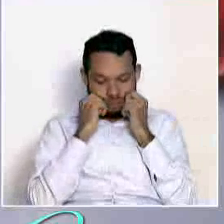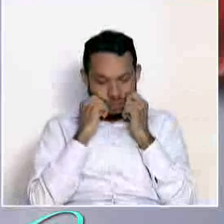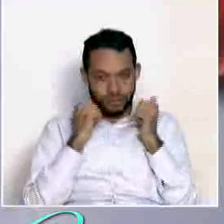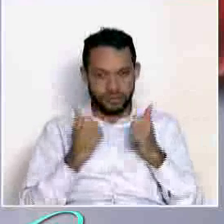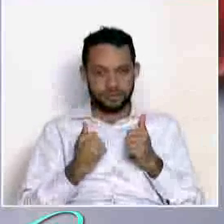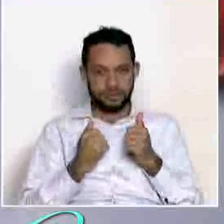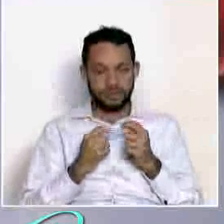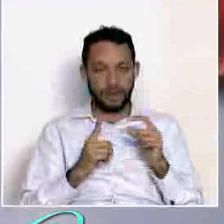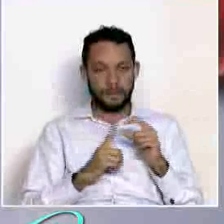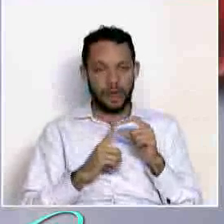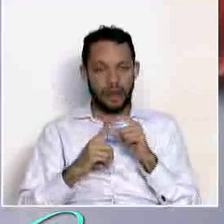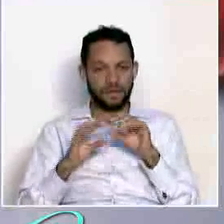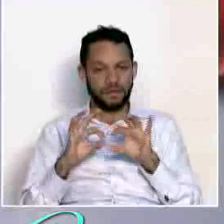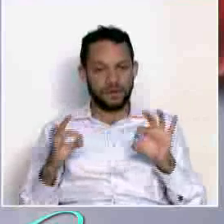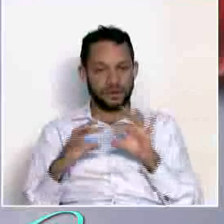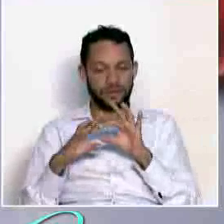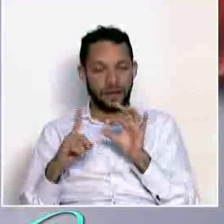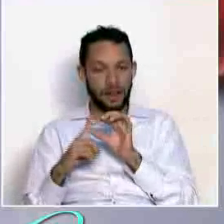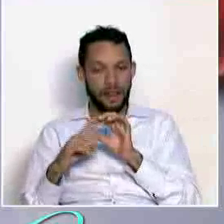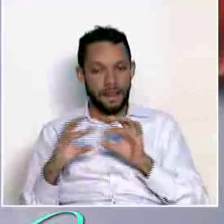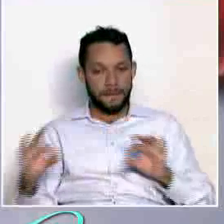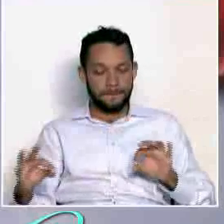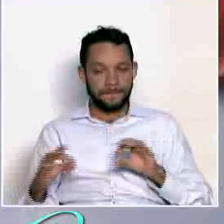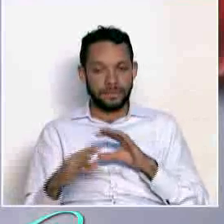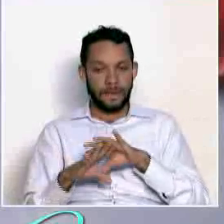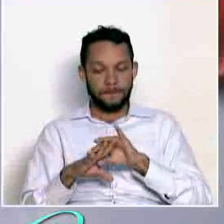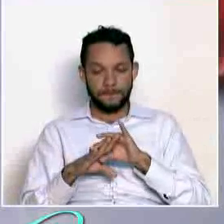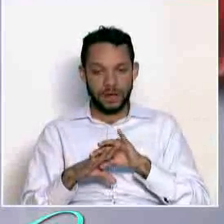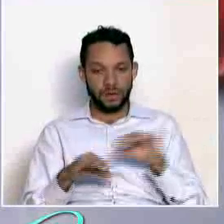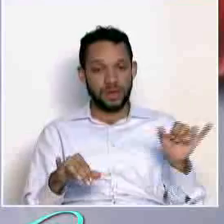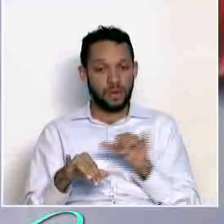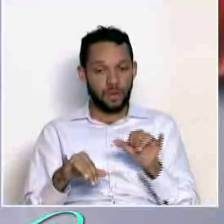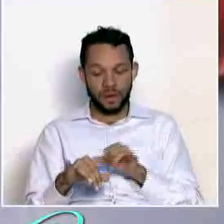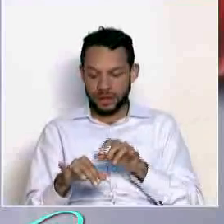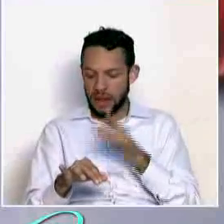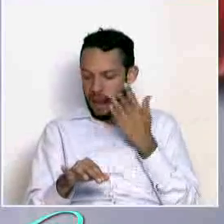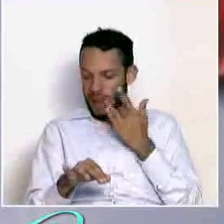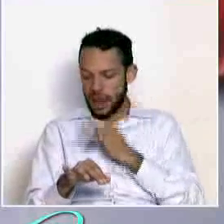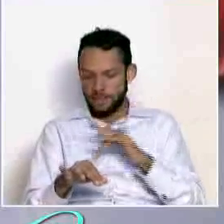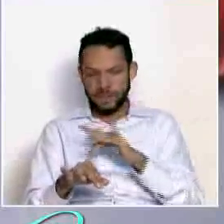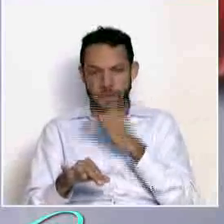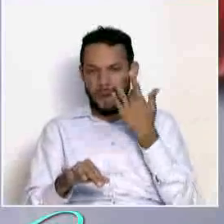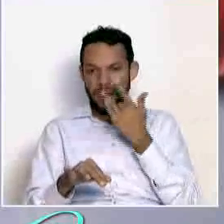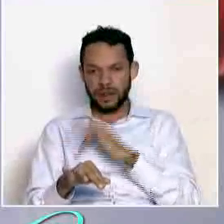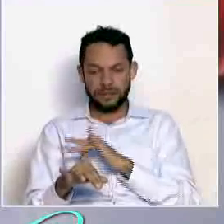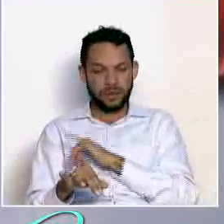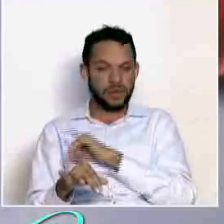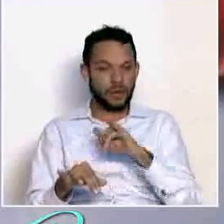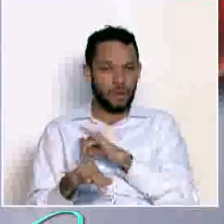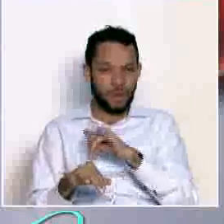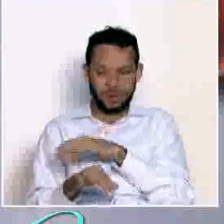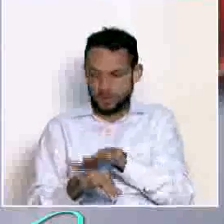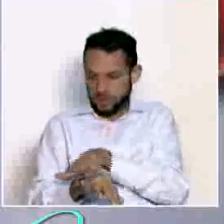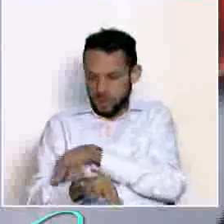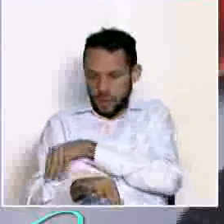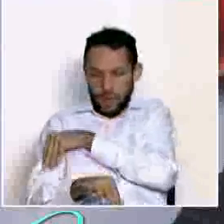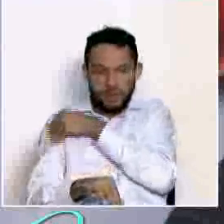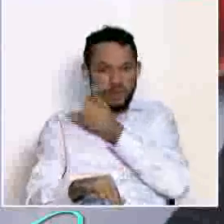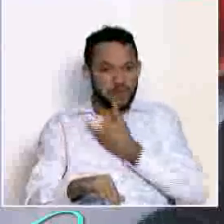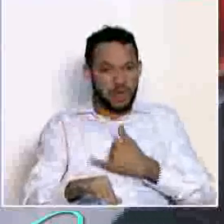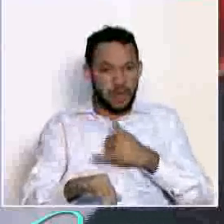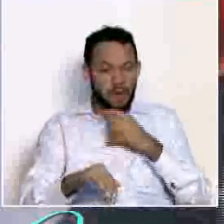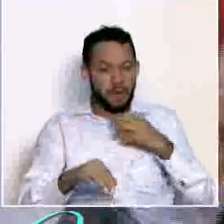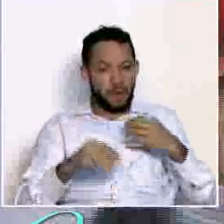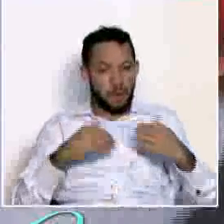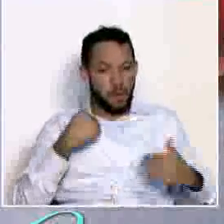sola palabra a la ejaculatoria. Tu brazo izquierdo quedará limpio, tu brazo izquierdo, y se operó el mismo fenómeno. Y así, parte